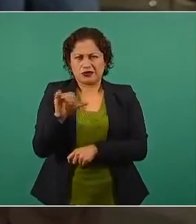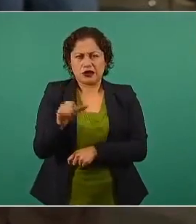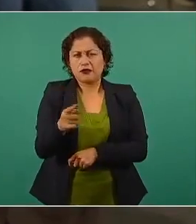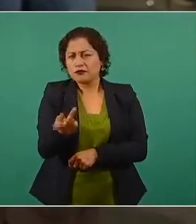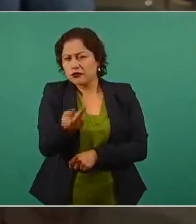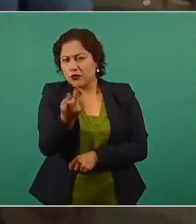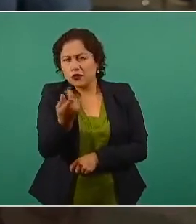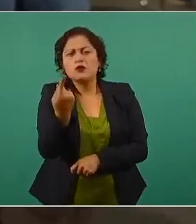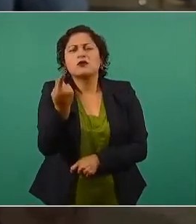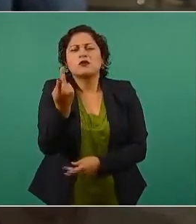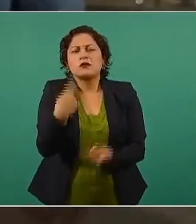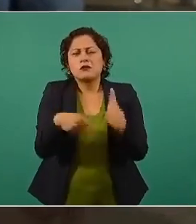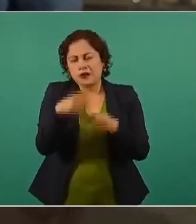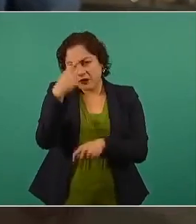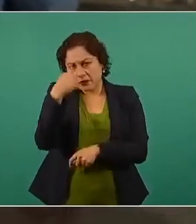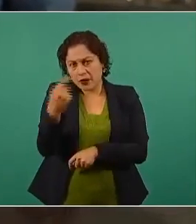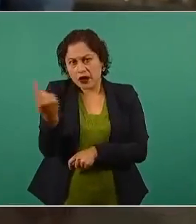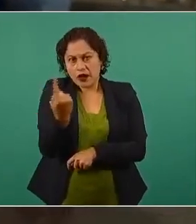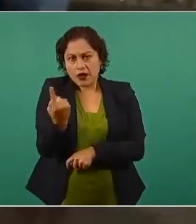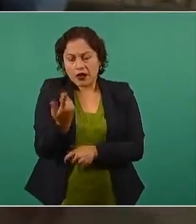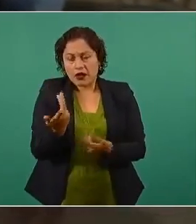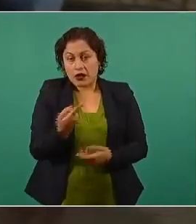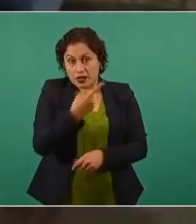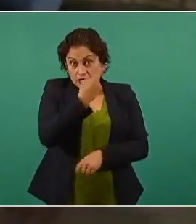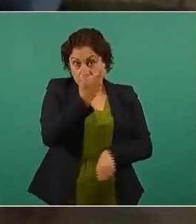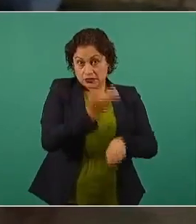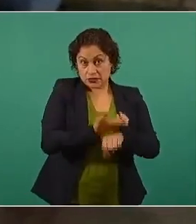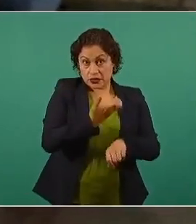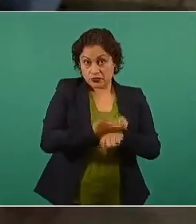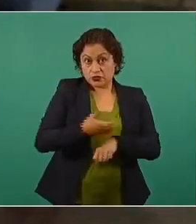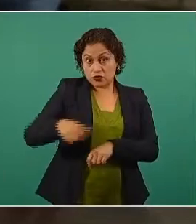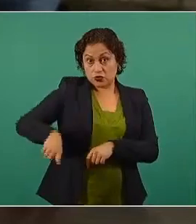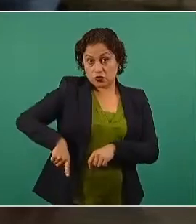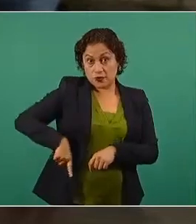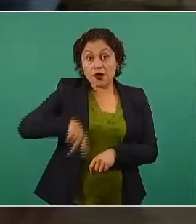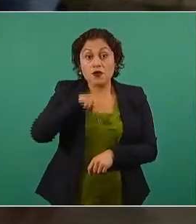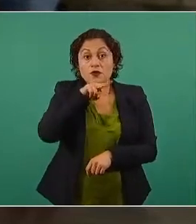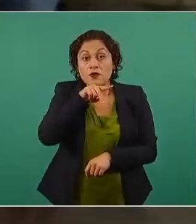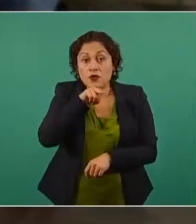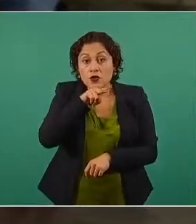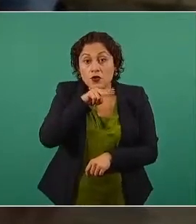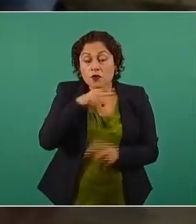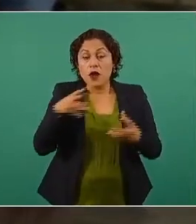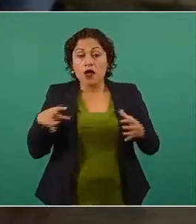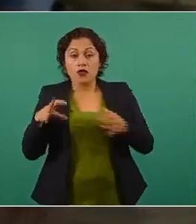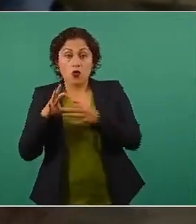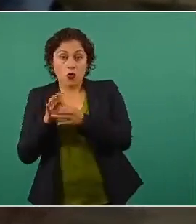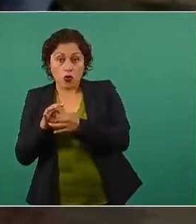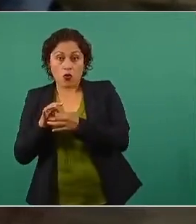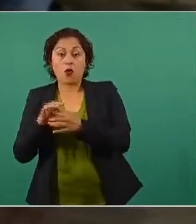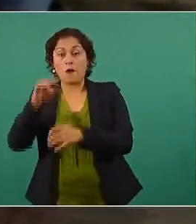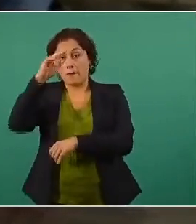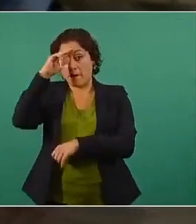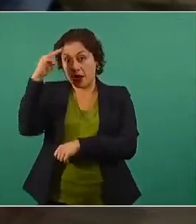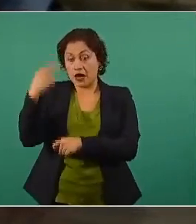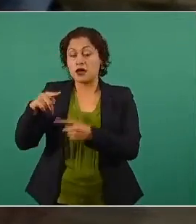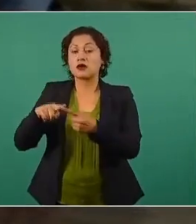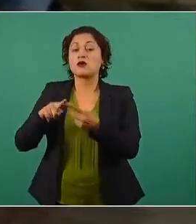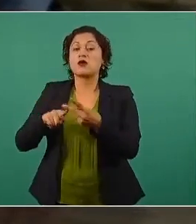¿Hay alguna preocupación por parte del gobierno estadounidense sobre el rol que está tomando México junto con países como Bolivia,